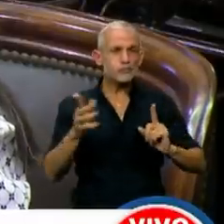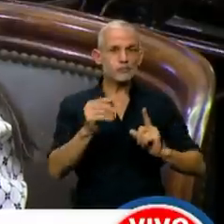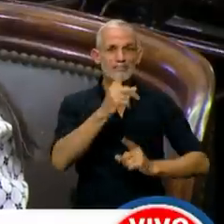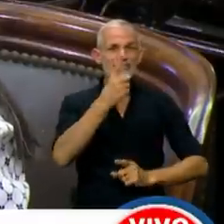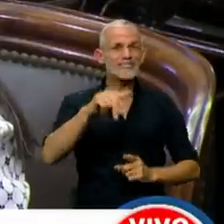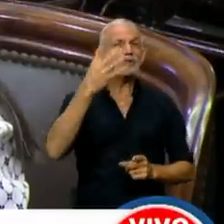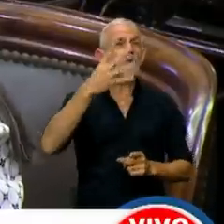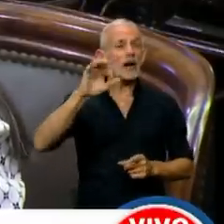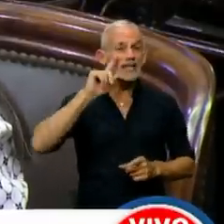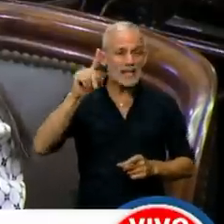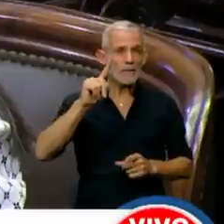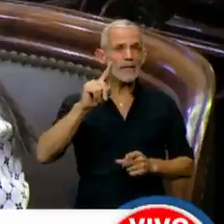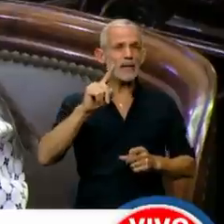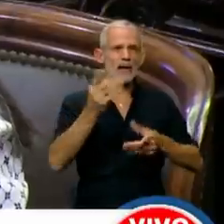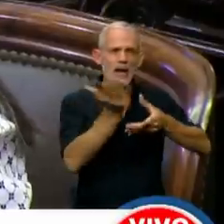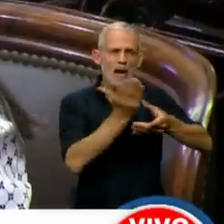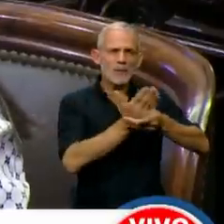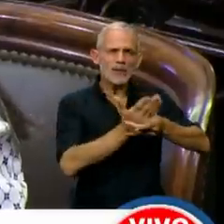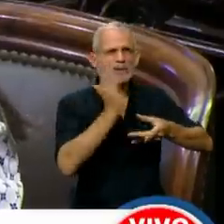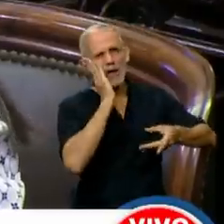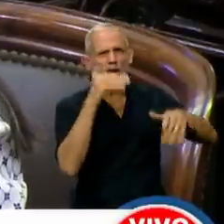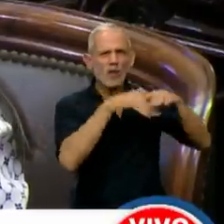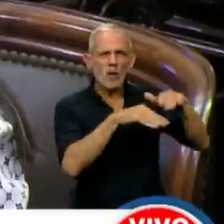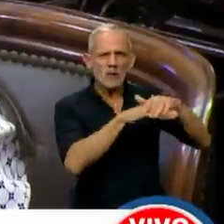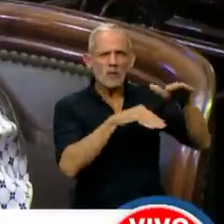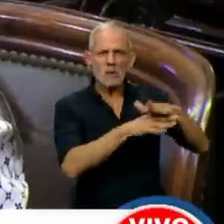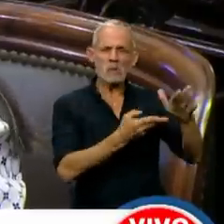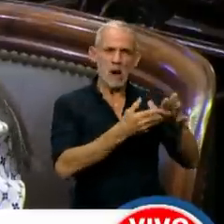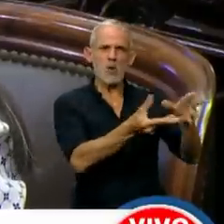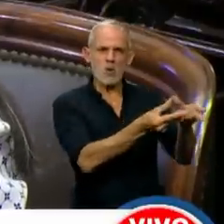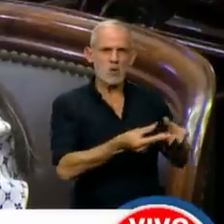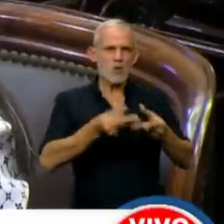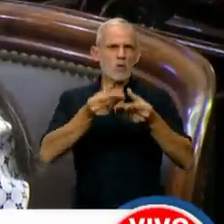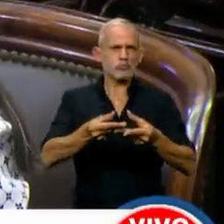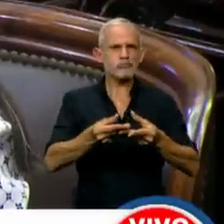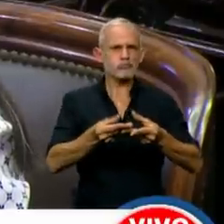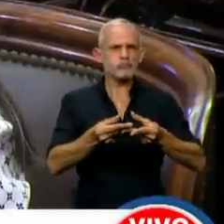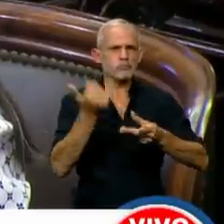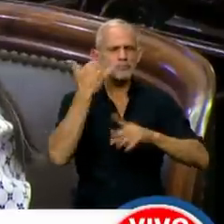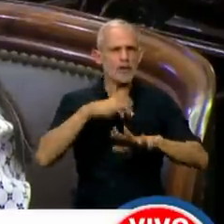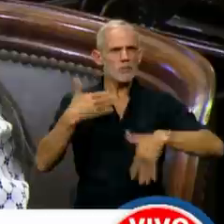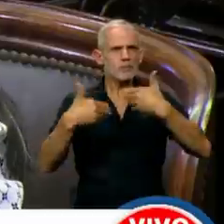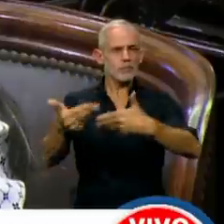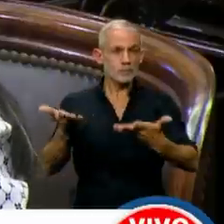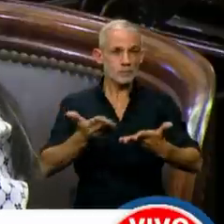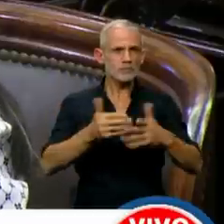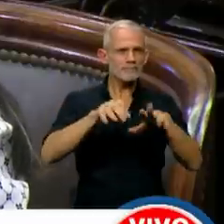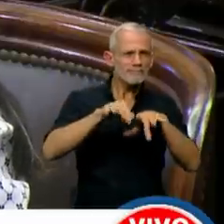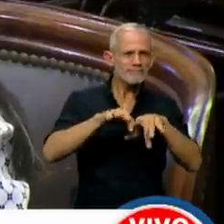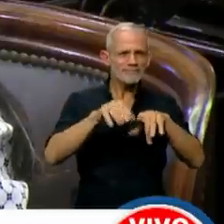140 mil expedientes que estaban en papel cajoneados y hoy ya han sido